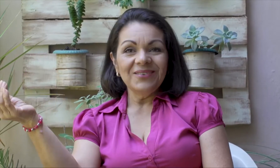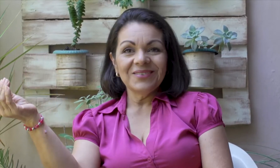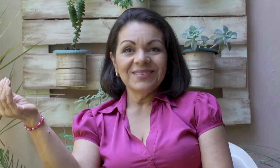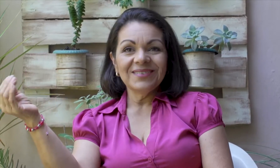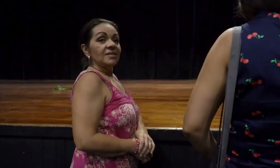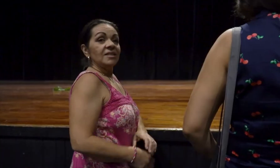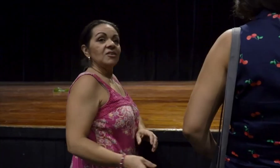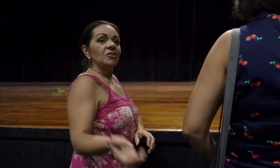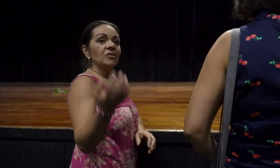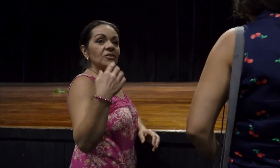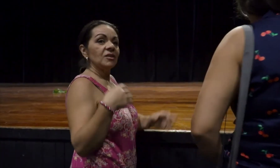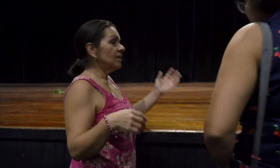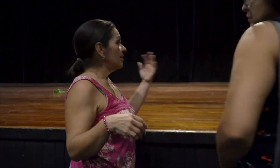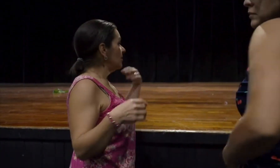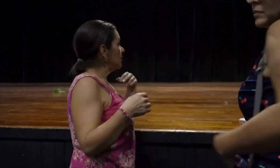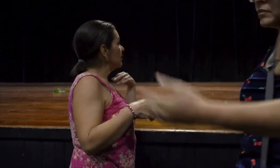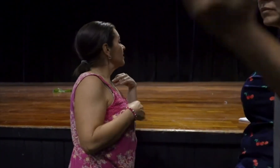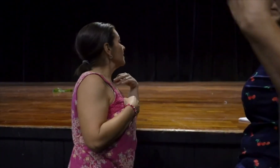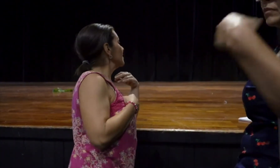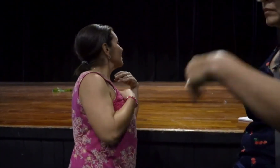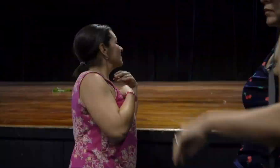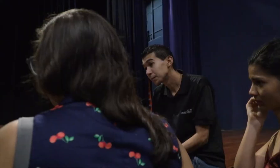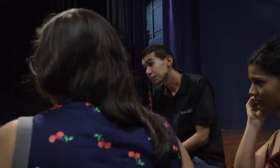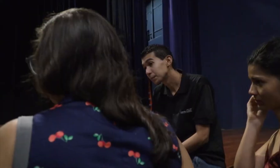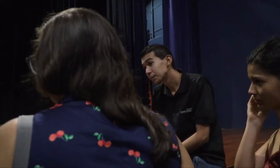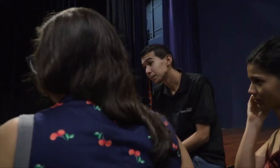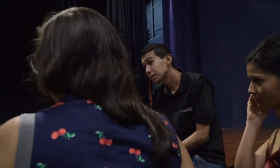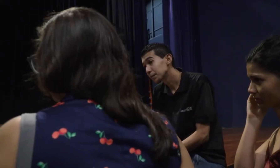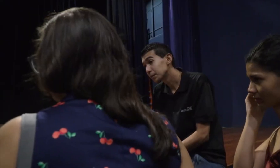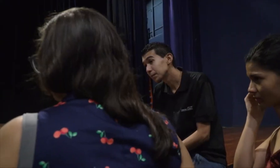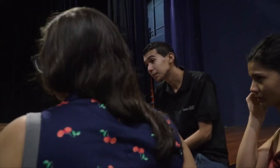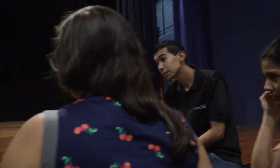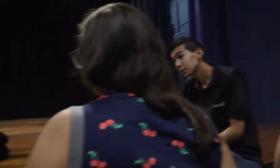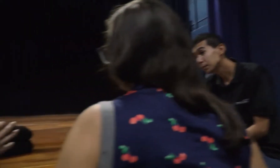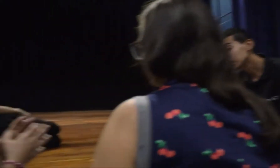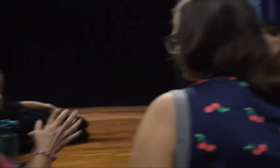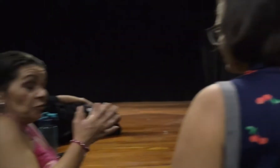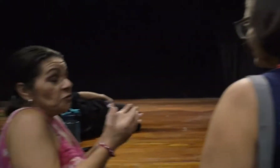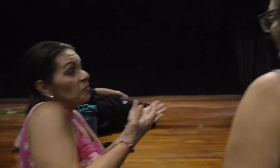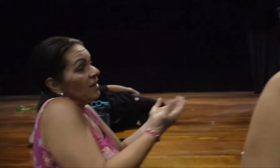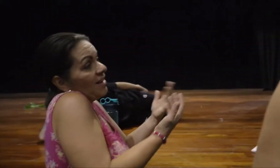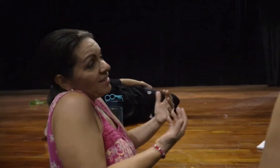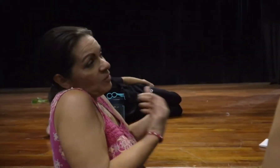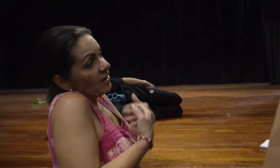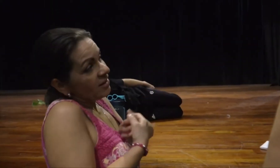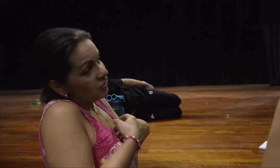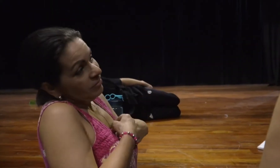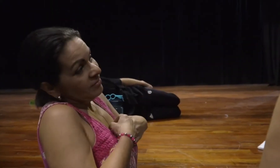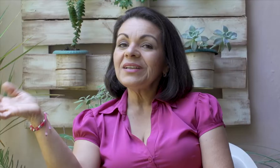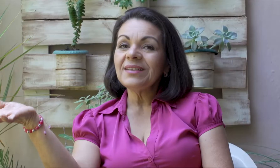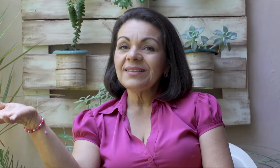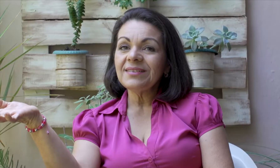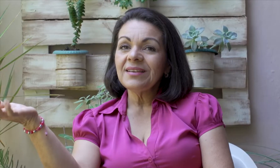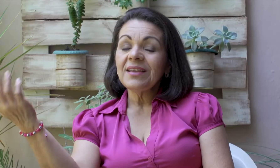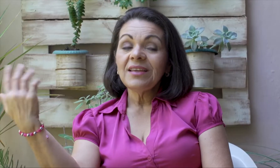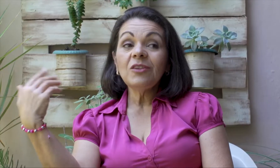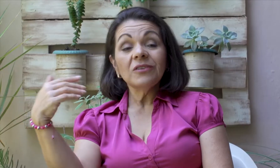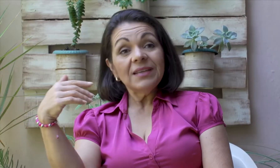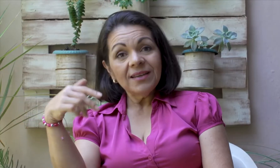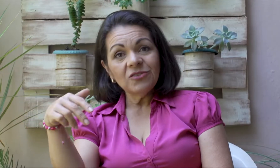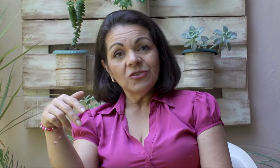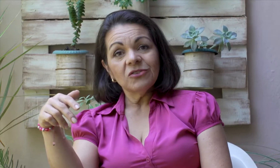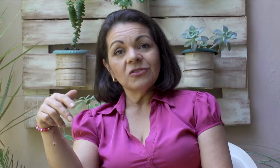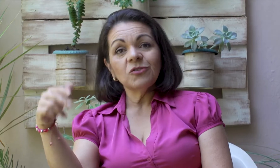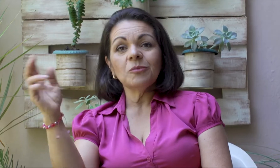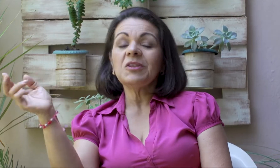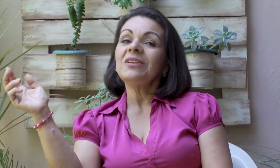los seres humanos O hay tanta diversidad Y yo tuve la oportunidad De tener cuatro hijos Son totalmente diferentes Y